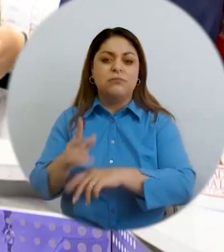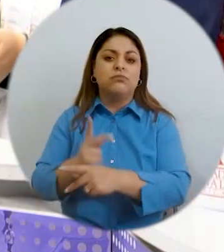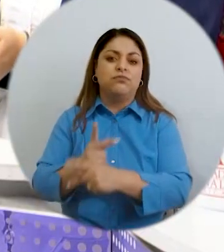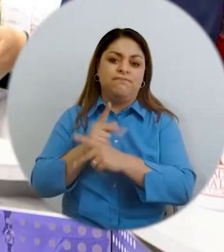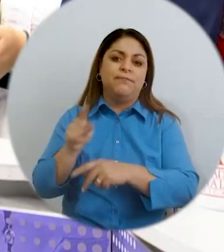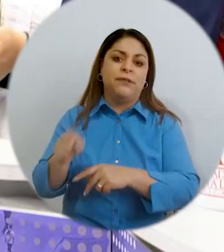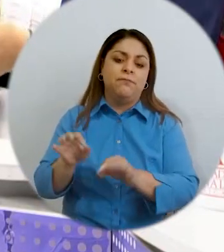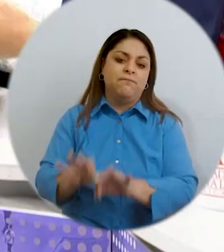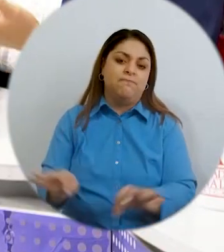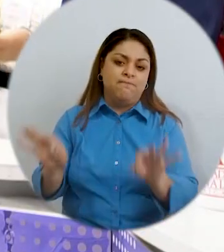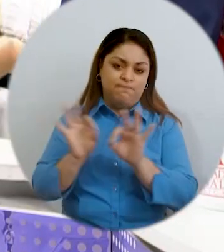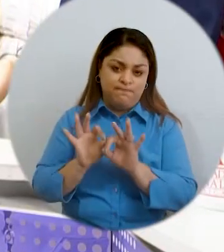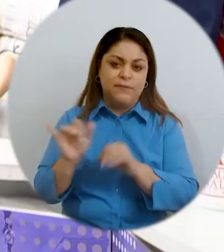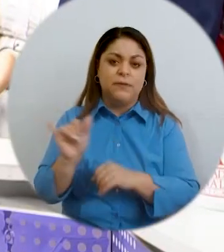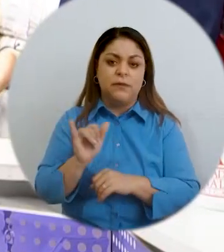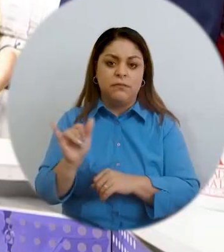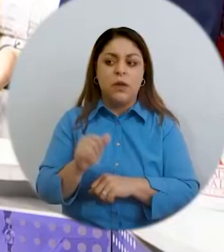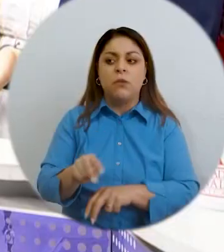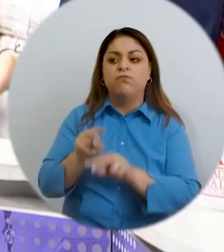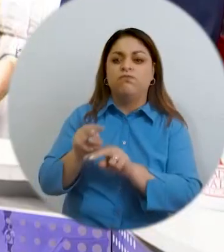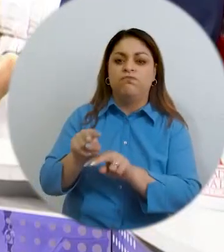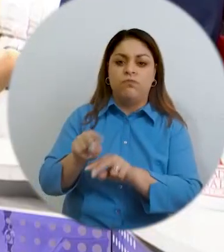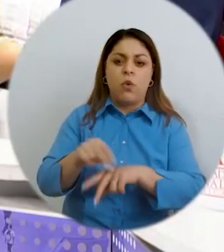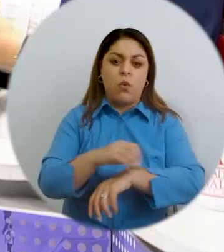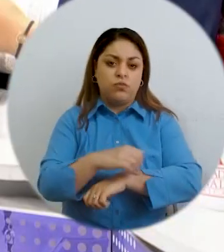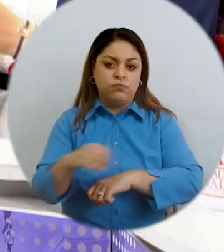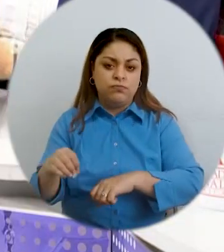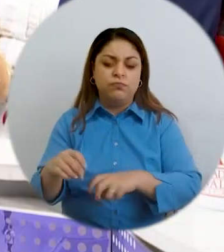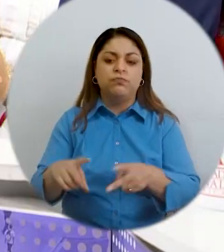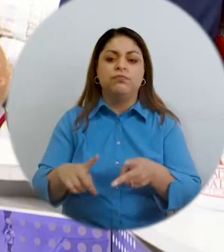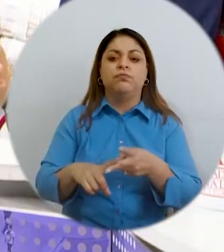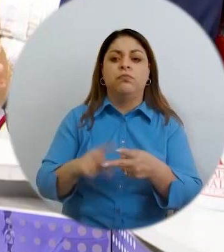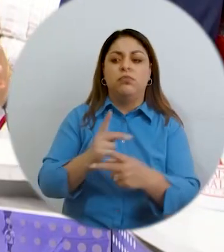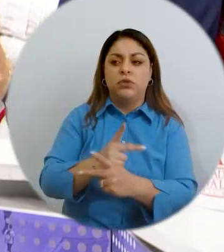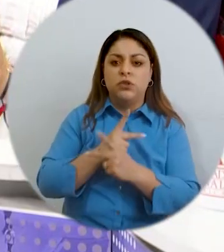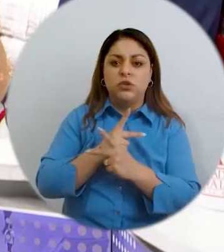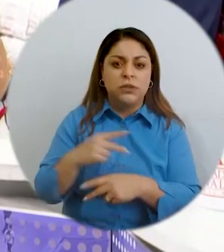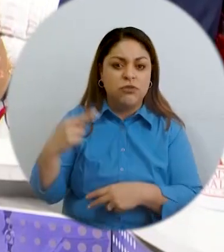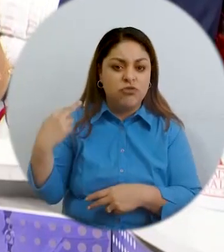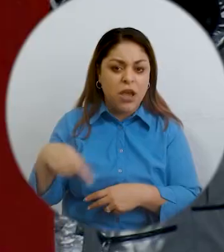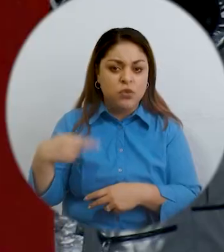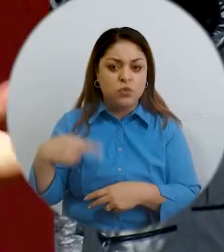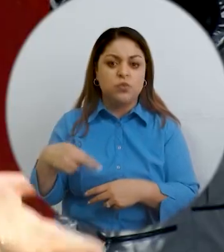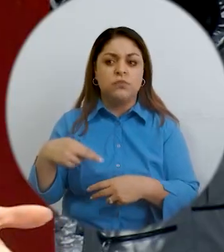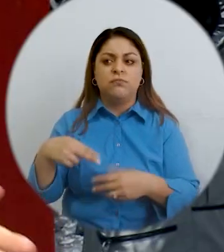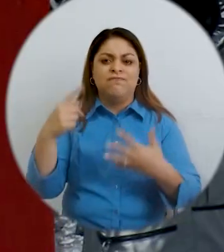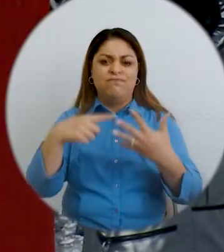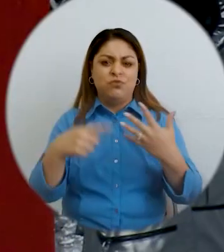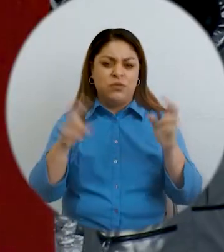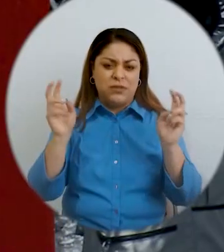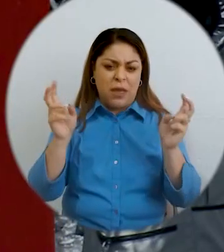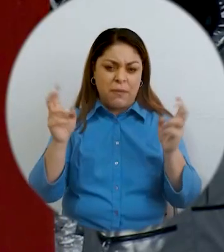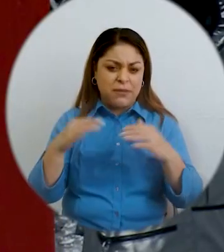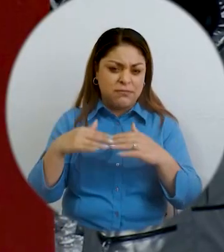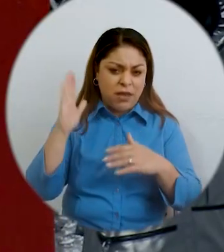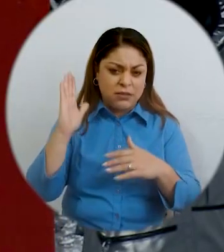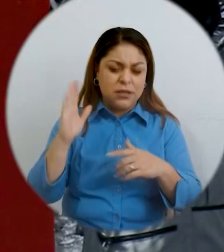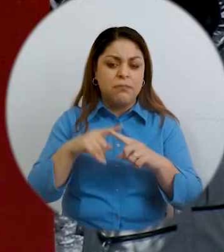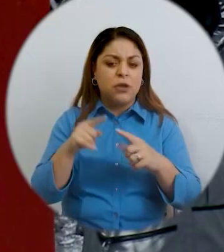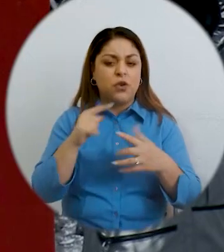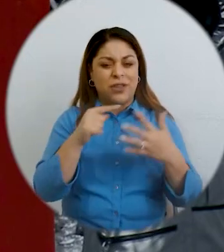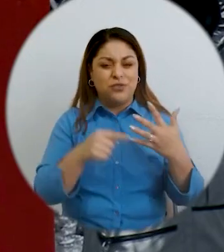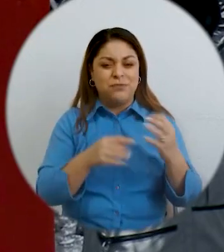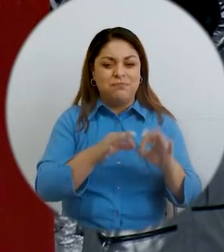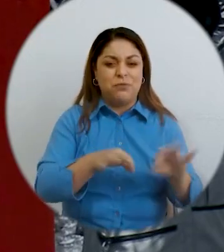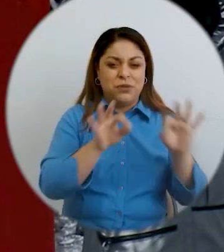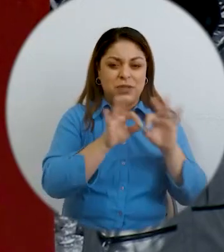más relevantes, monitoreo del océano, protección contra riesgos y muchos otros temas más, pero fundamentalmente, bueno, estos